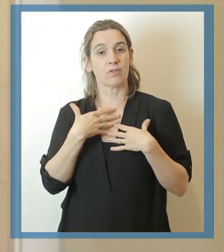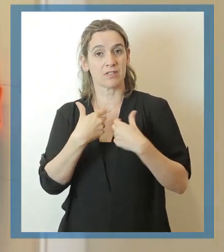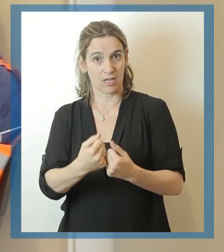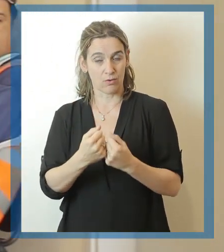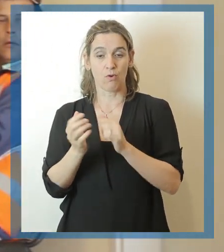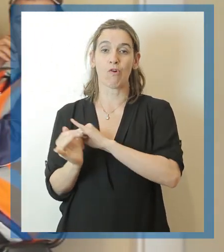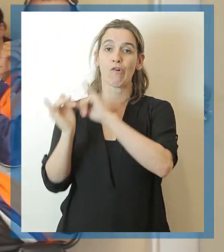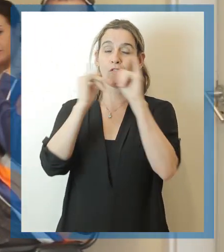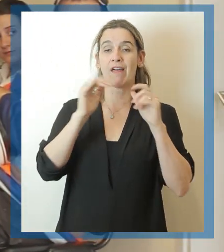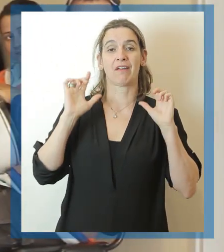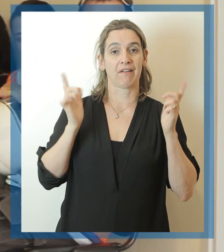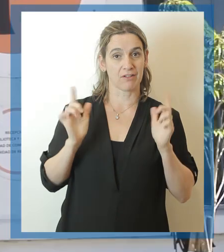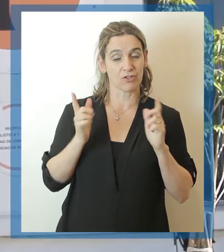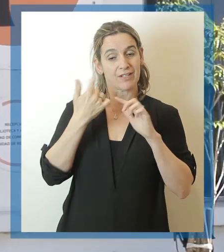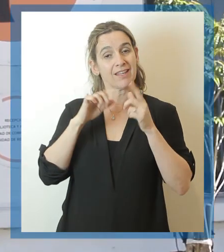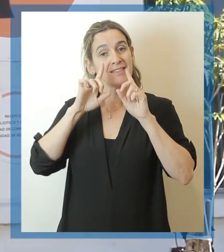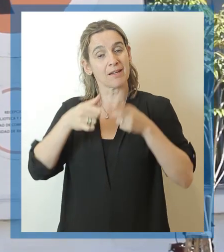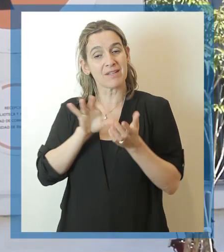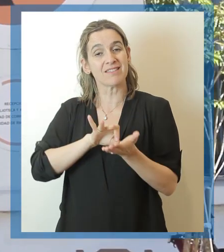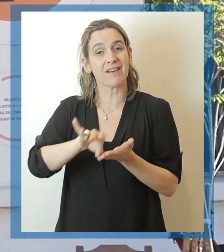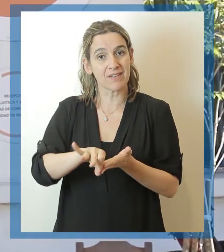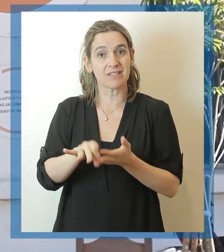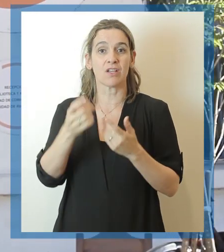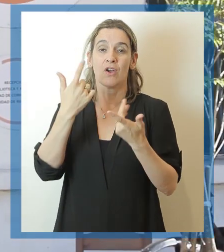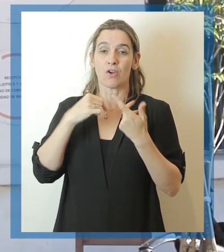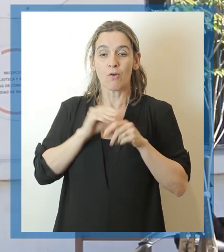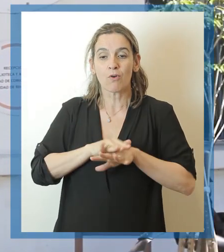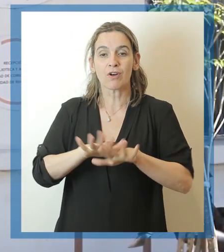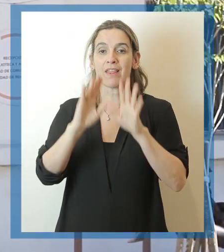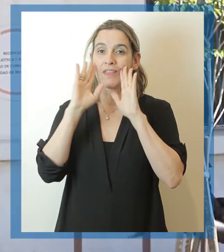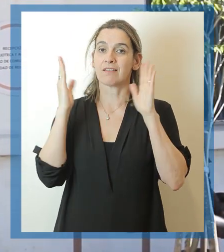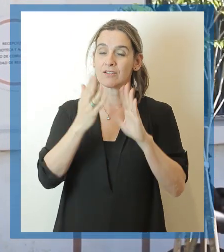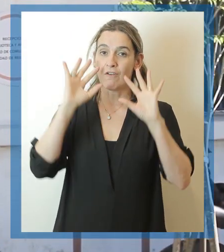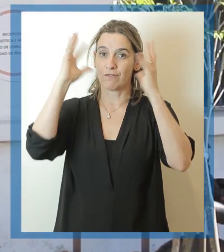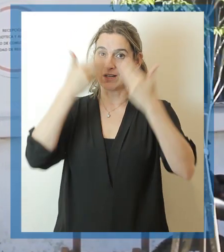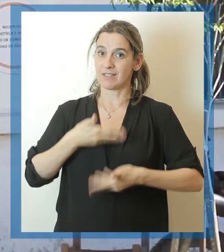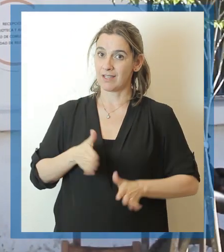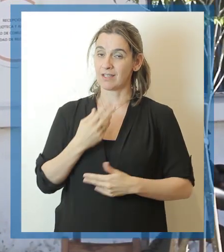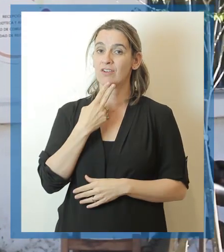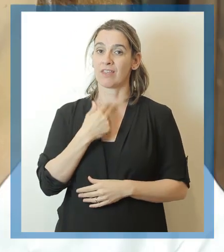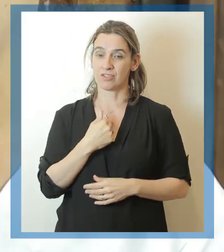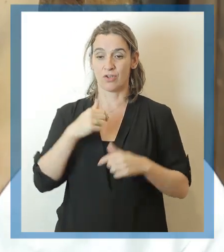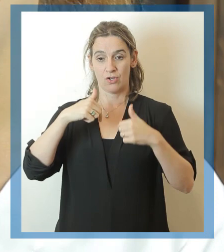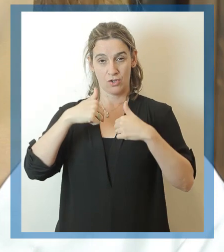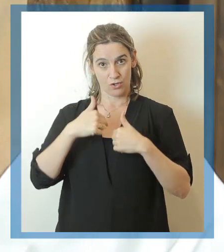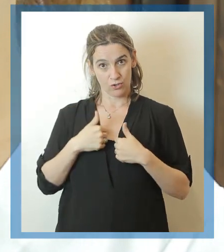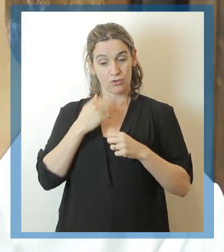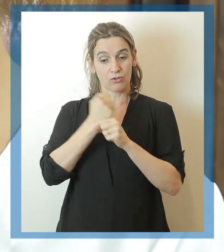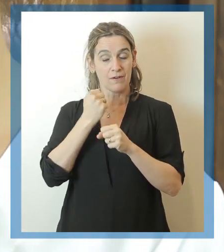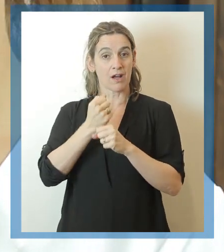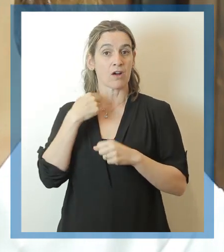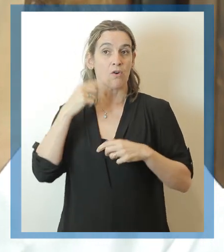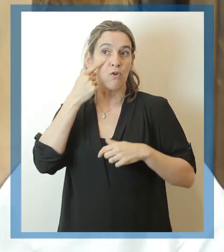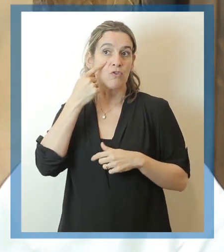salud, jornadas de recreación y acceso a servicios como redes de atención en violencia de género y adicciones. Yo conocí Uruguay